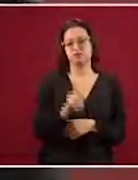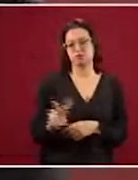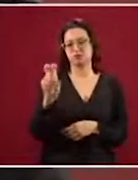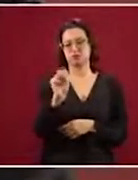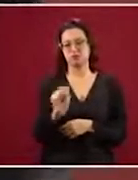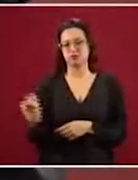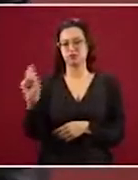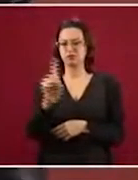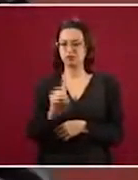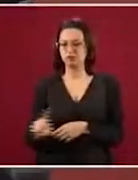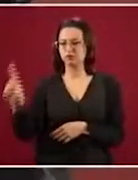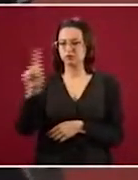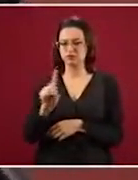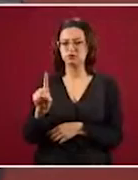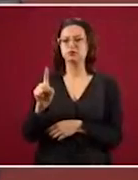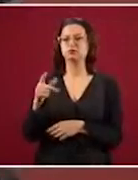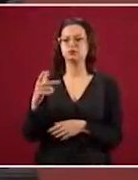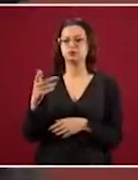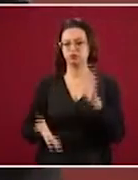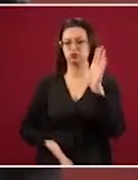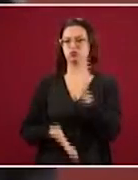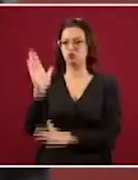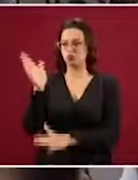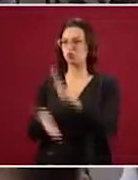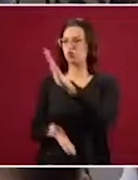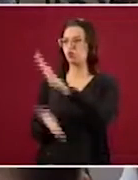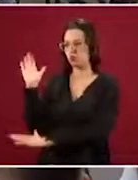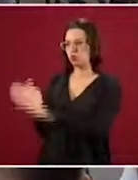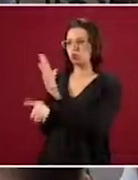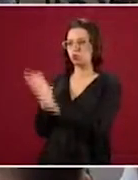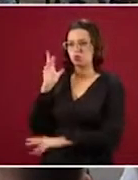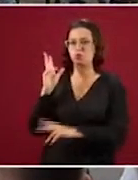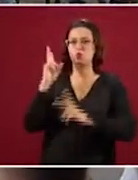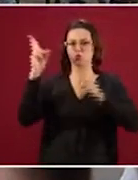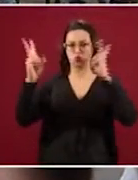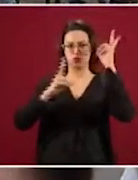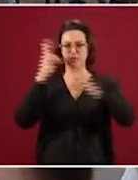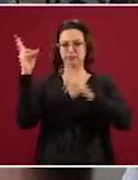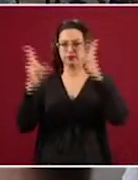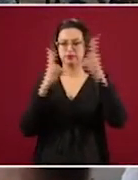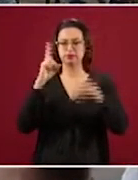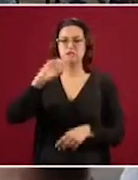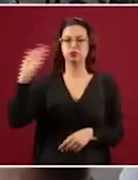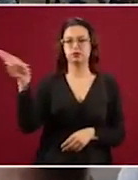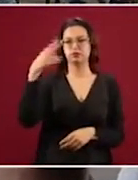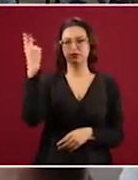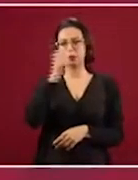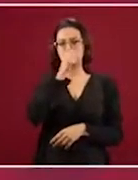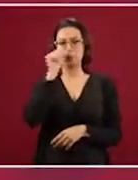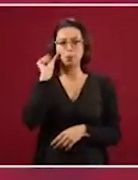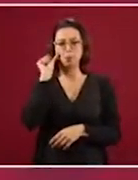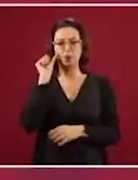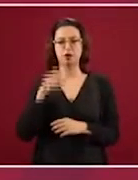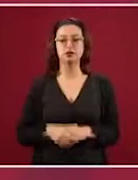a visitar las universidades del sistema Benito Juárez.